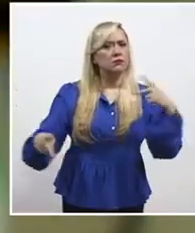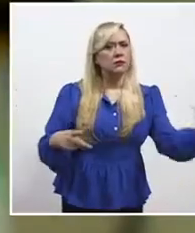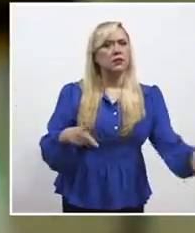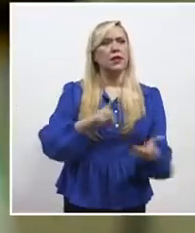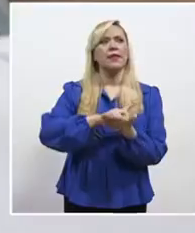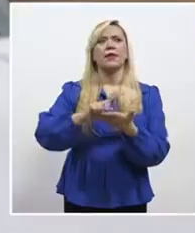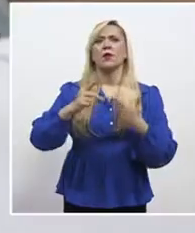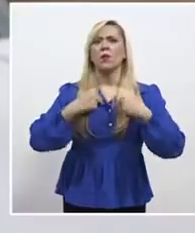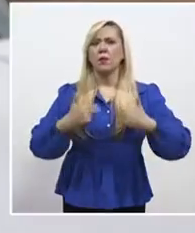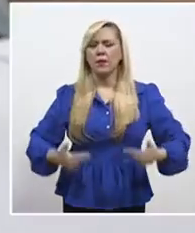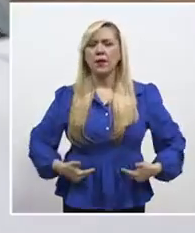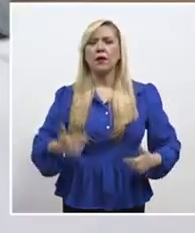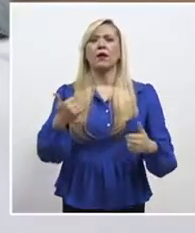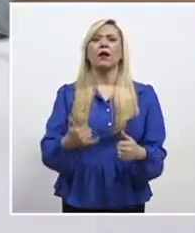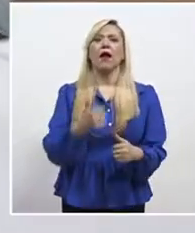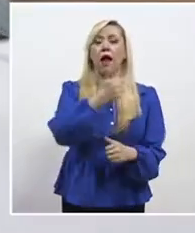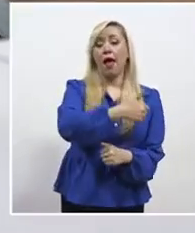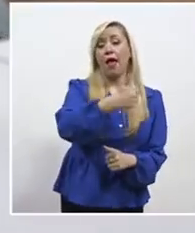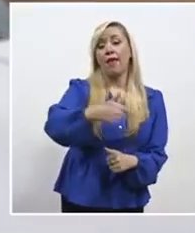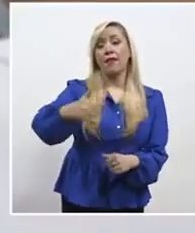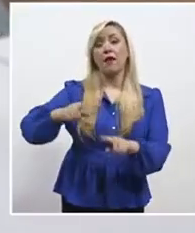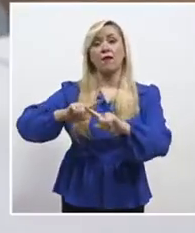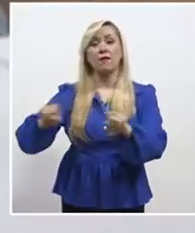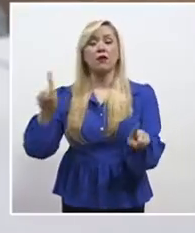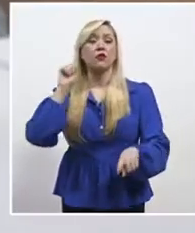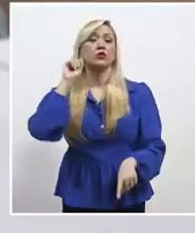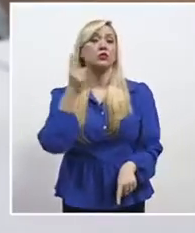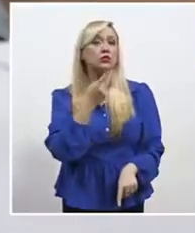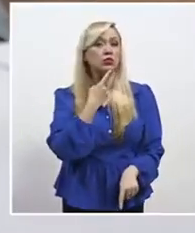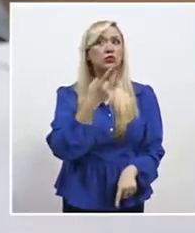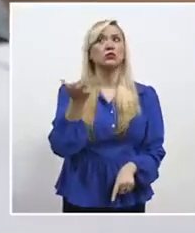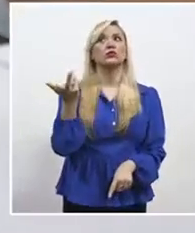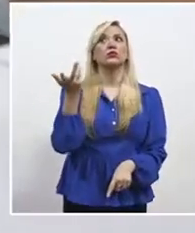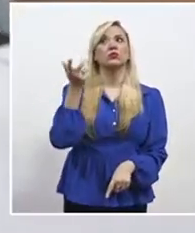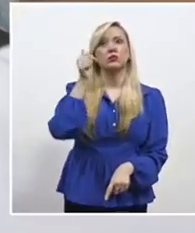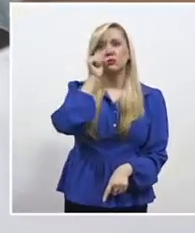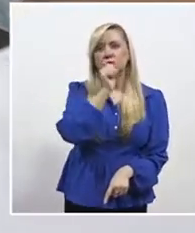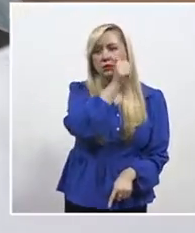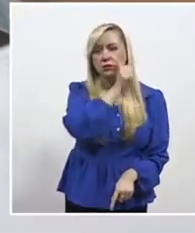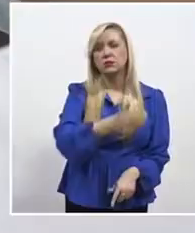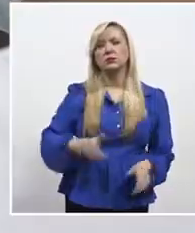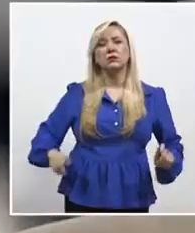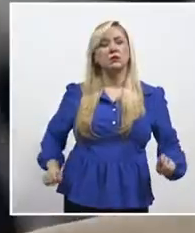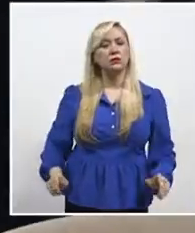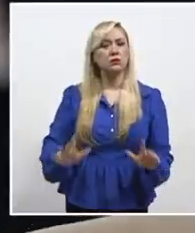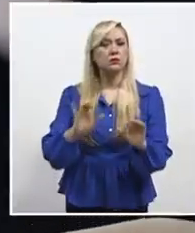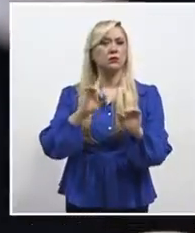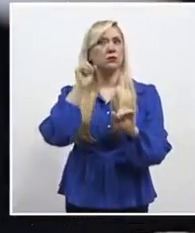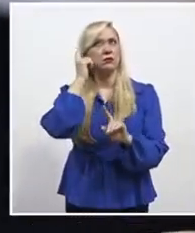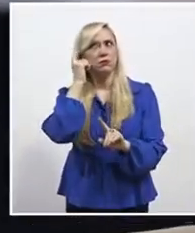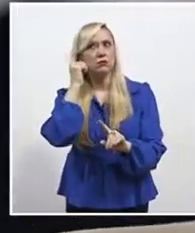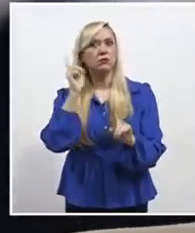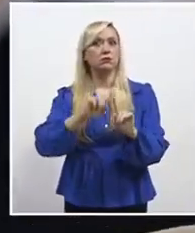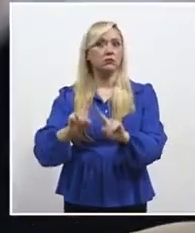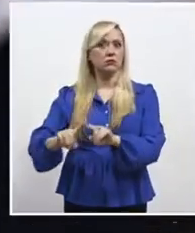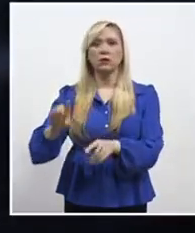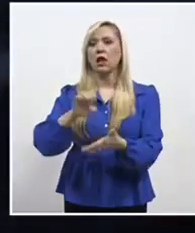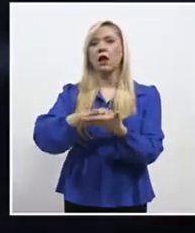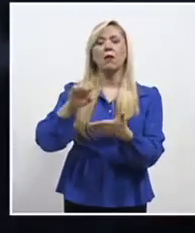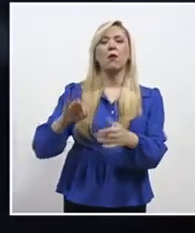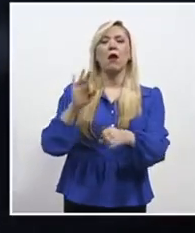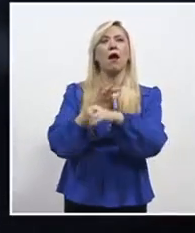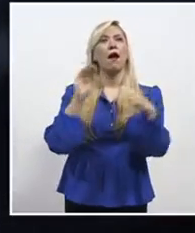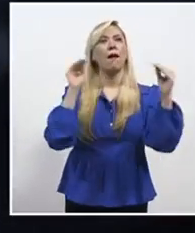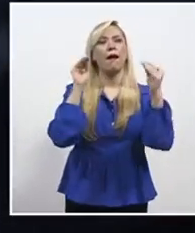con enfoque diferencial e interseccional. Recordó algunos casos de éxito que ha acompañado la Defensoría, entre ellos el amparo que se obtuvo